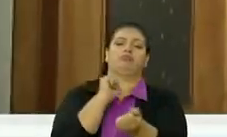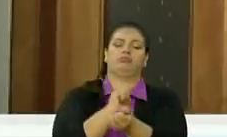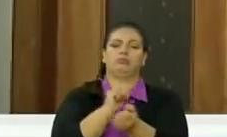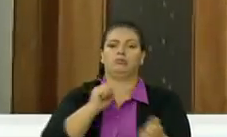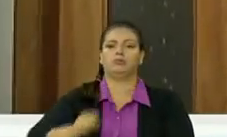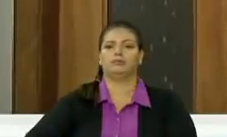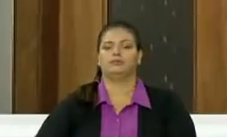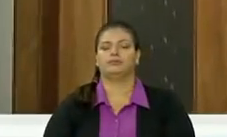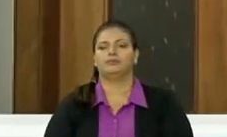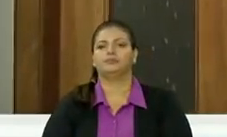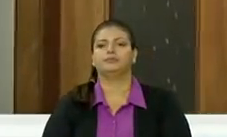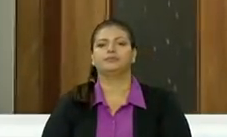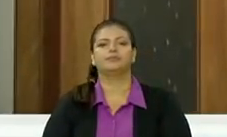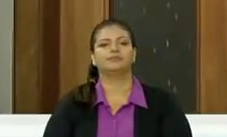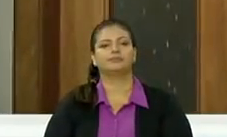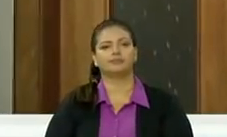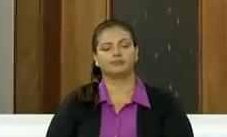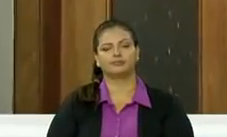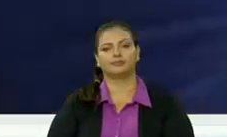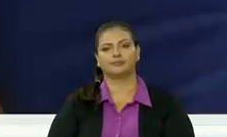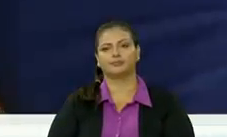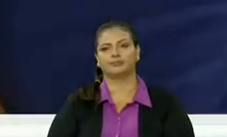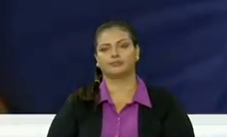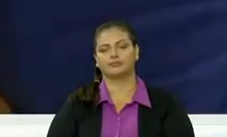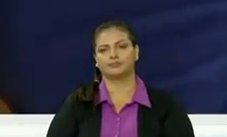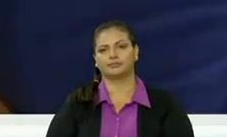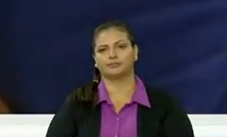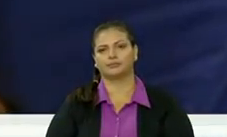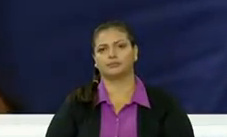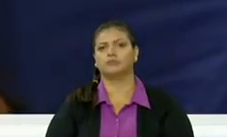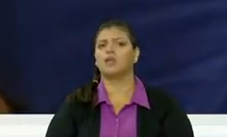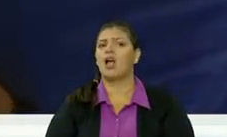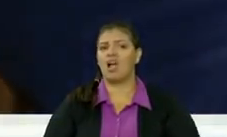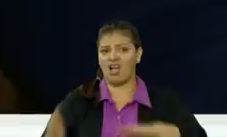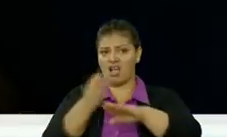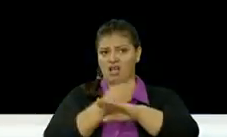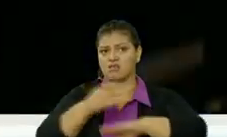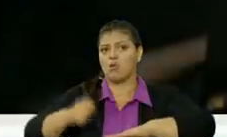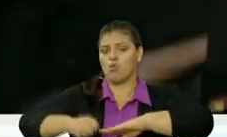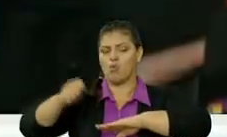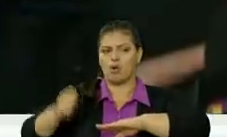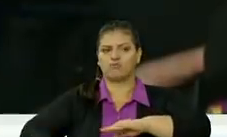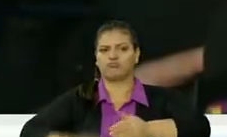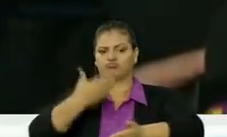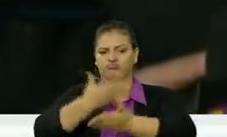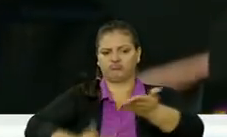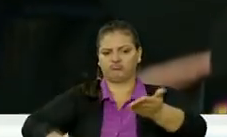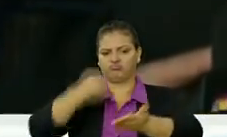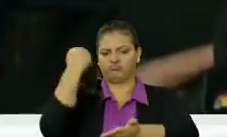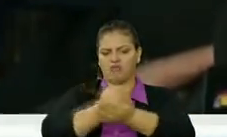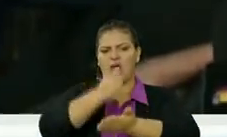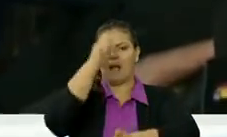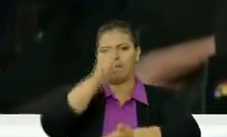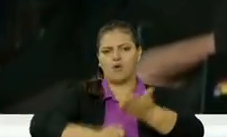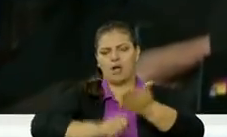las respectivas órdenes para allanar ingresaron, a pesar de no ser bienvenidos. Asaltaban